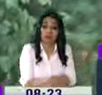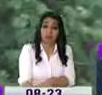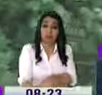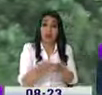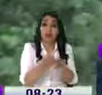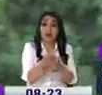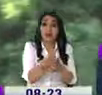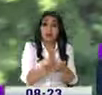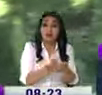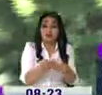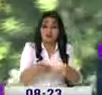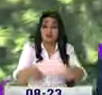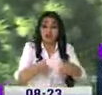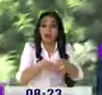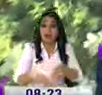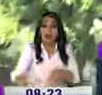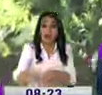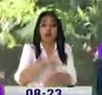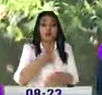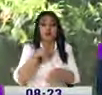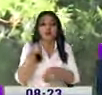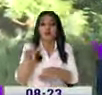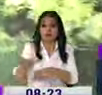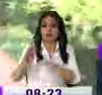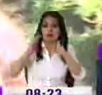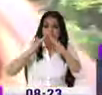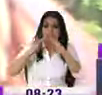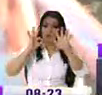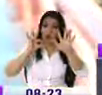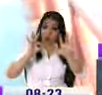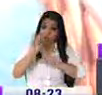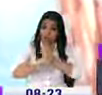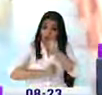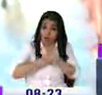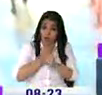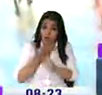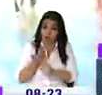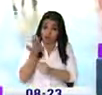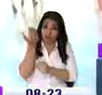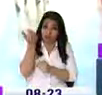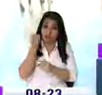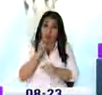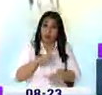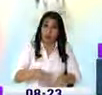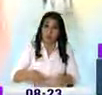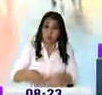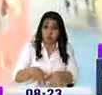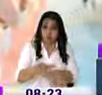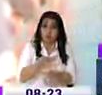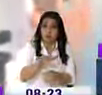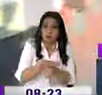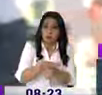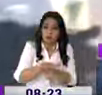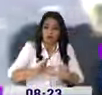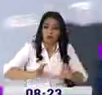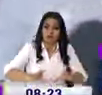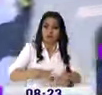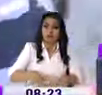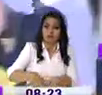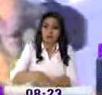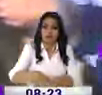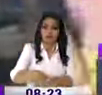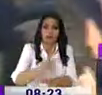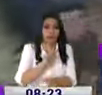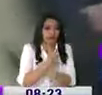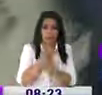vivo en la parte baja de abajo. Cuando hace 8 años atrás se entró el agua porque se había taponado abajo en el río, había quedado